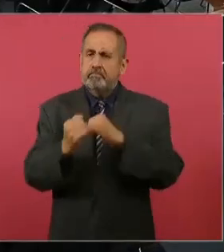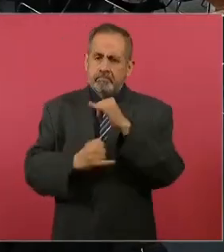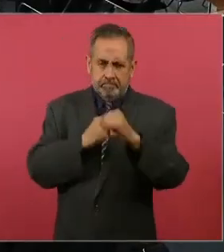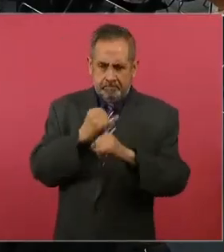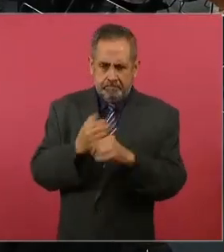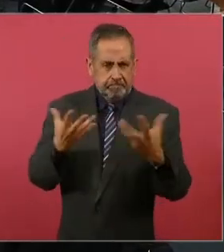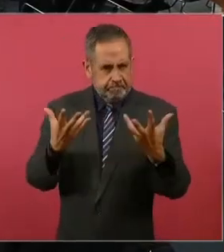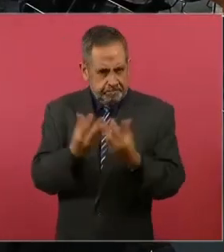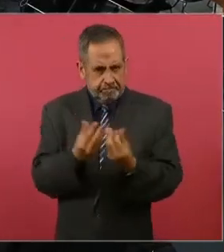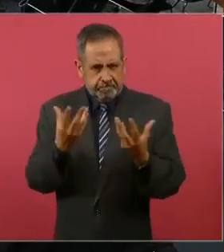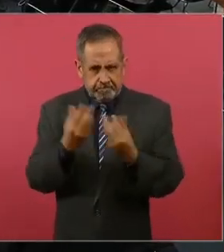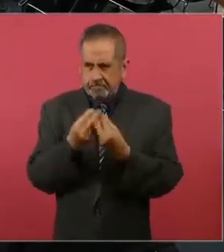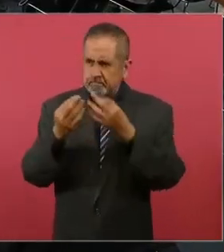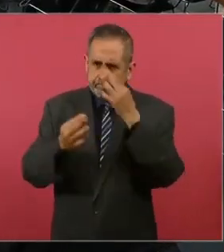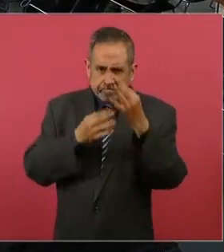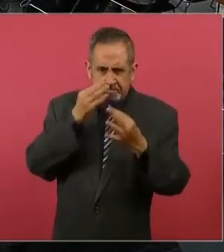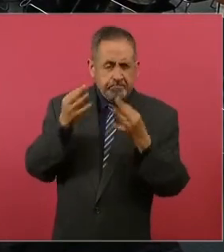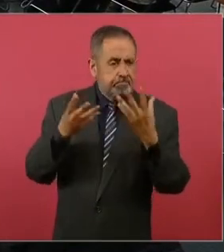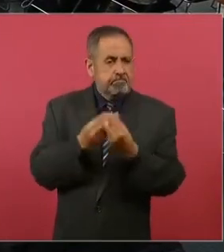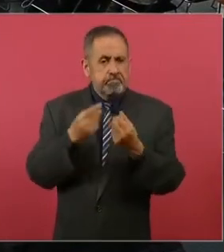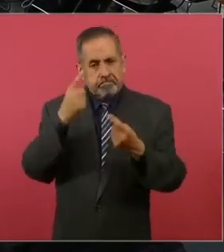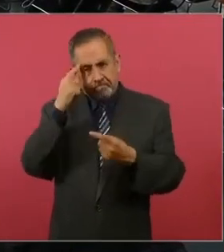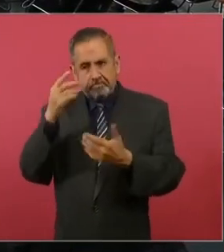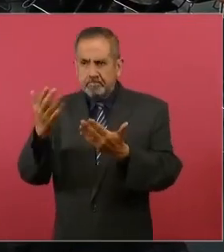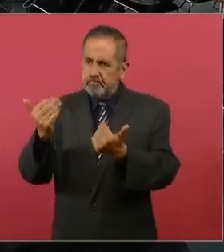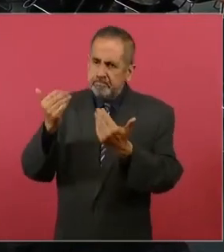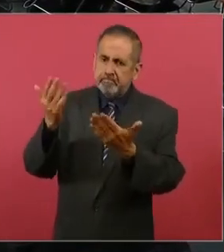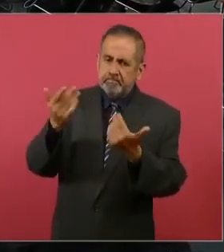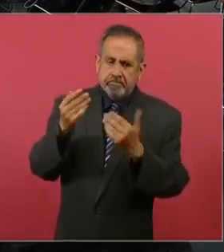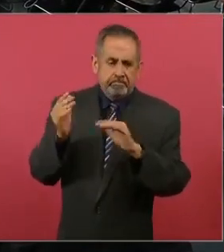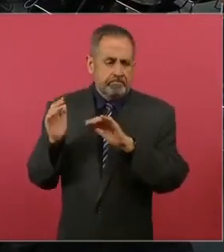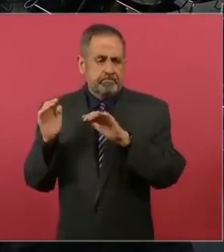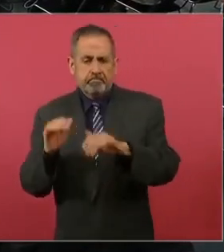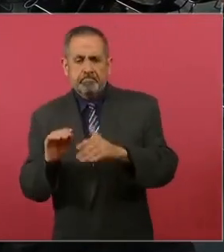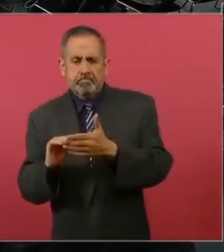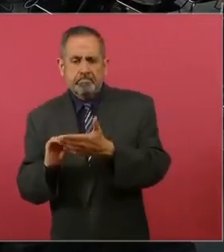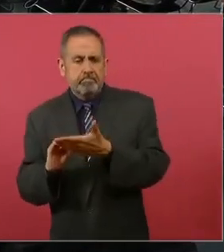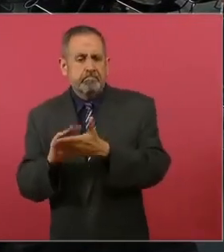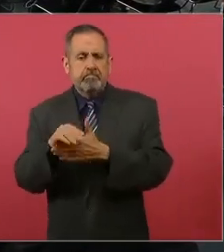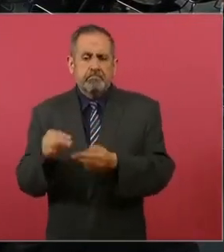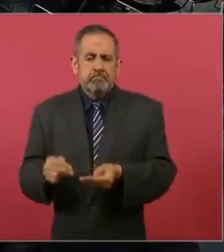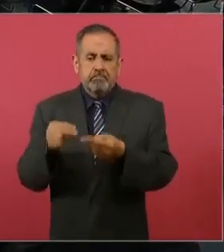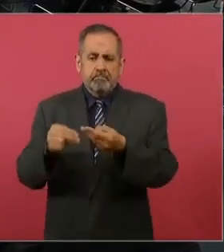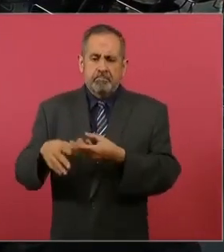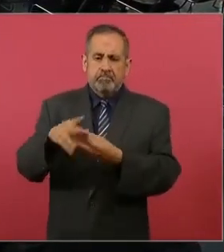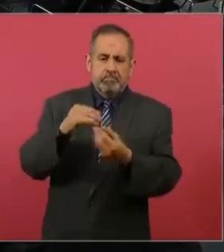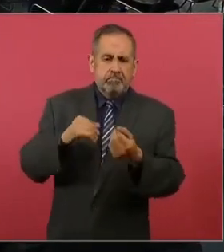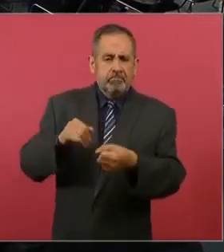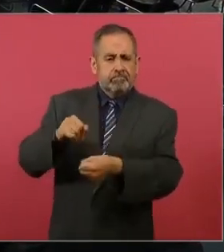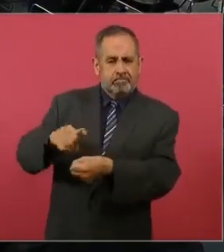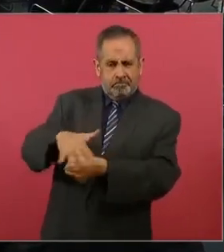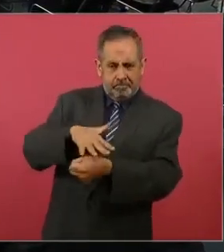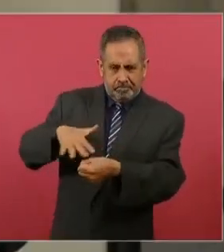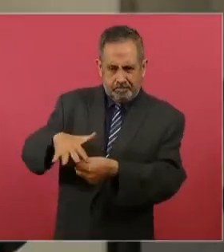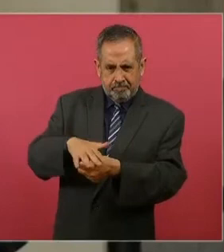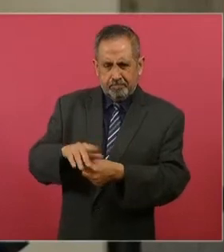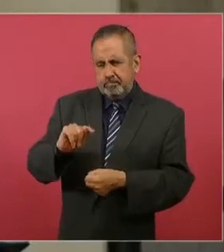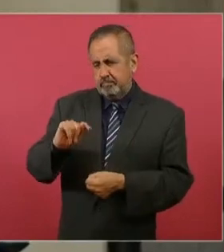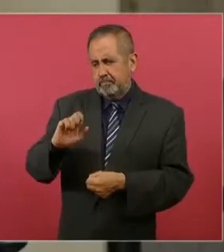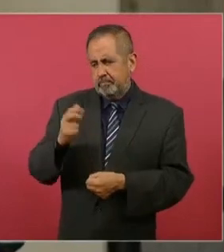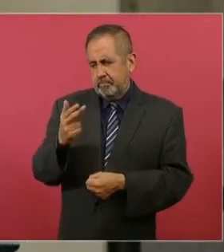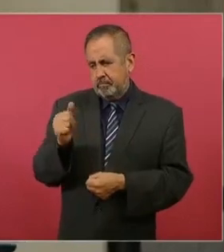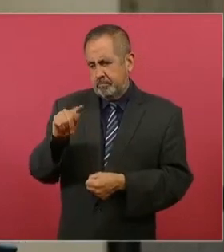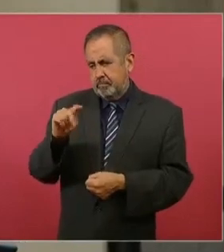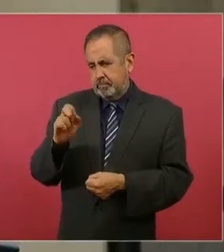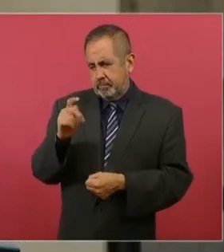internacional para promover el arribo de inversiones al Istmo de Tehuantepec. El pasado 18 de junio llegó